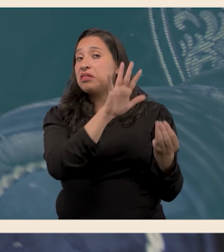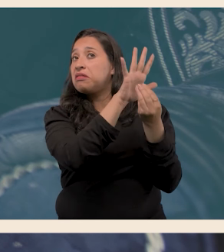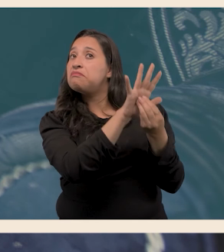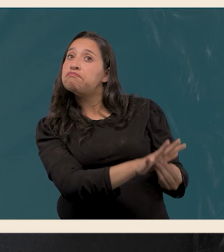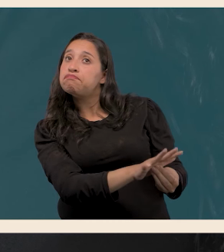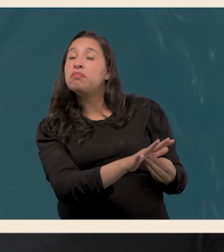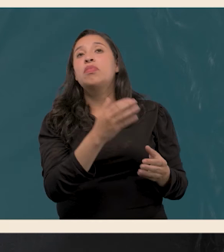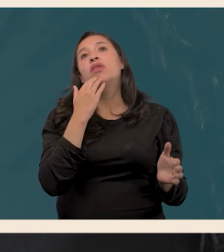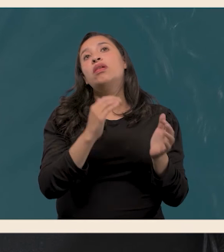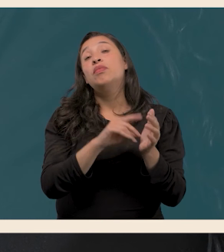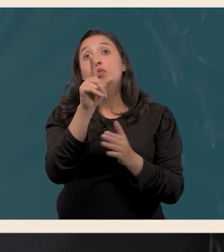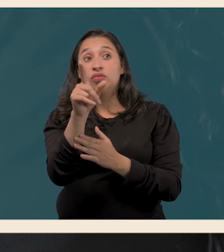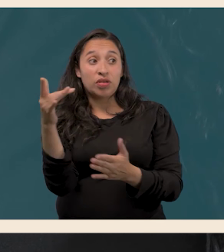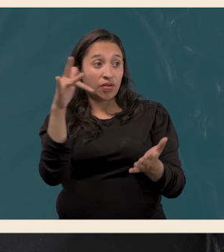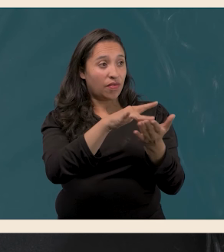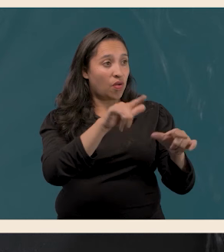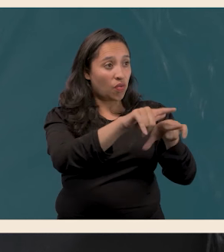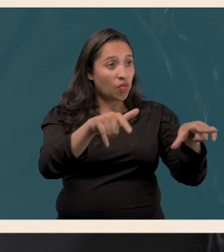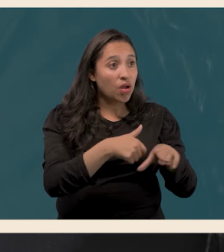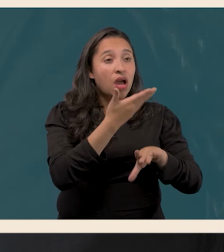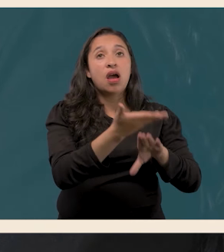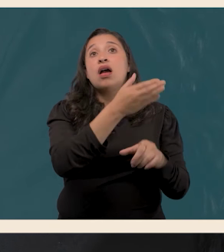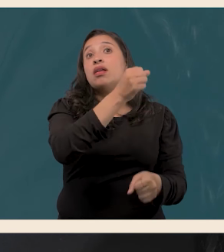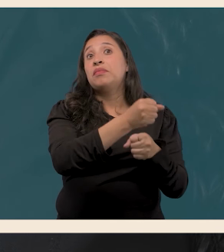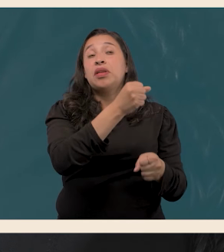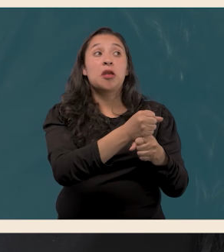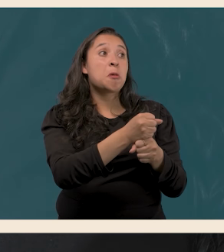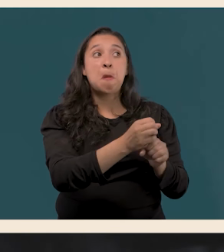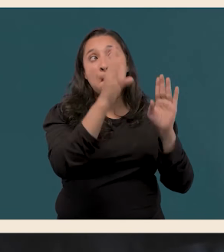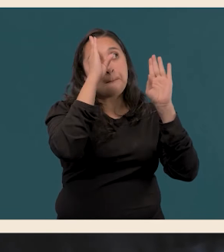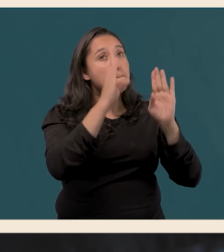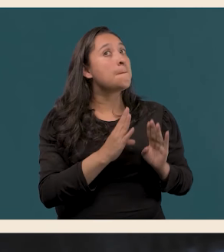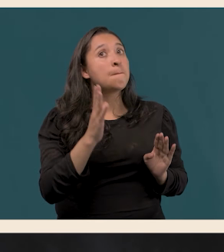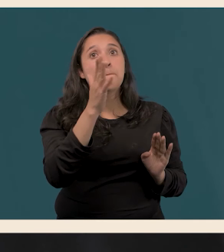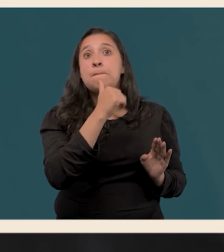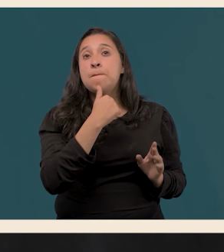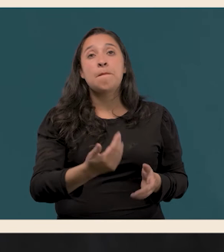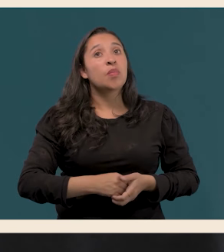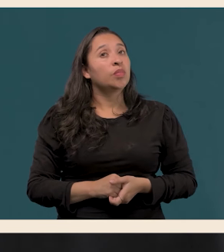ser discriminado. Si usted va a solicitar un empleo, no se lo dan.